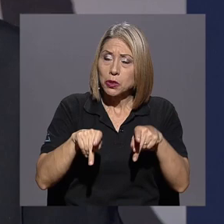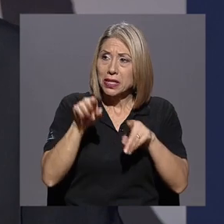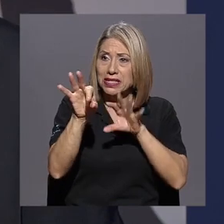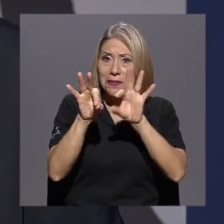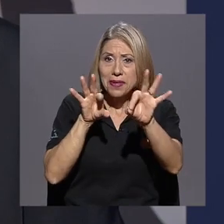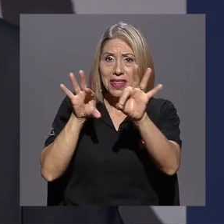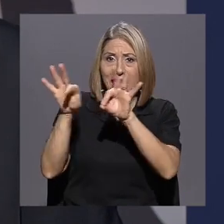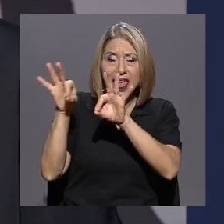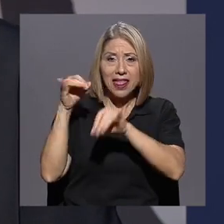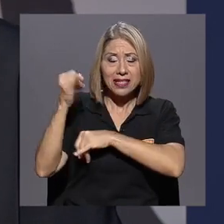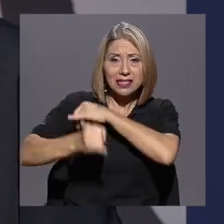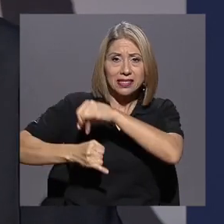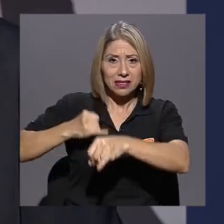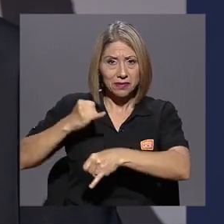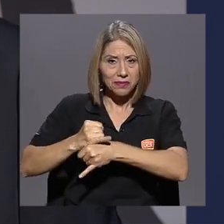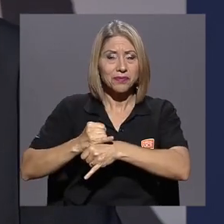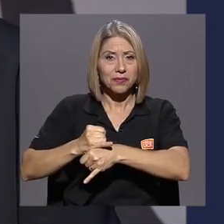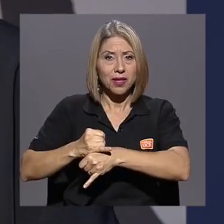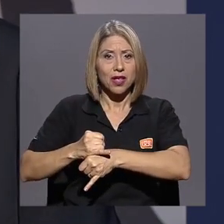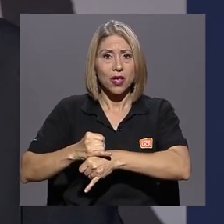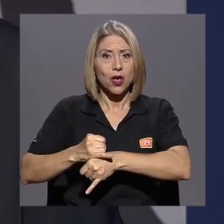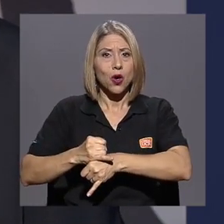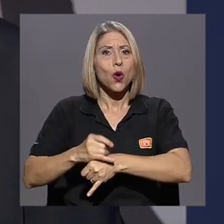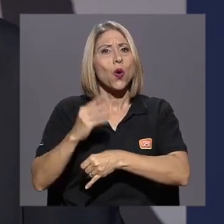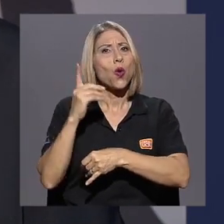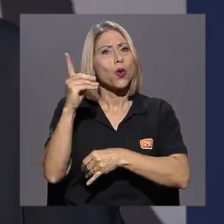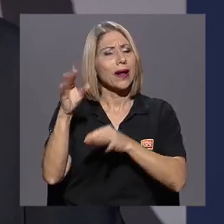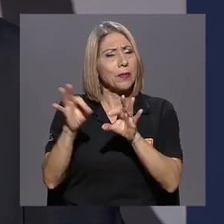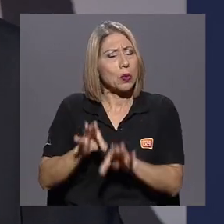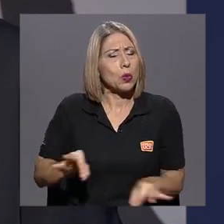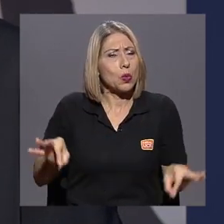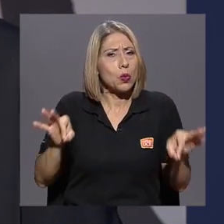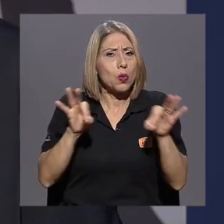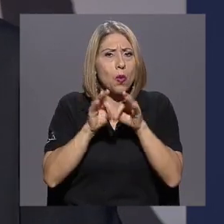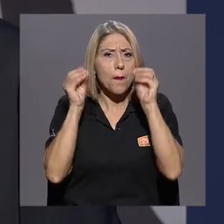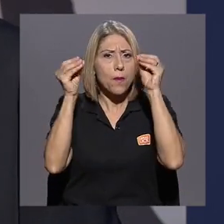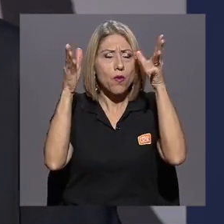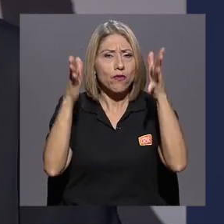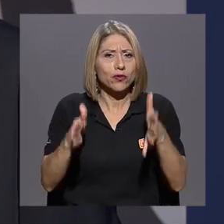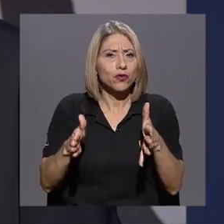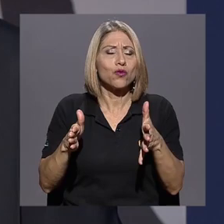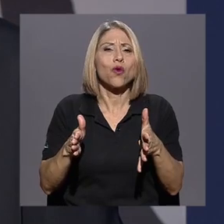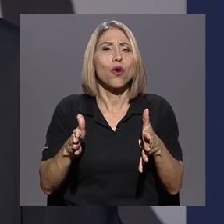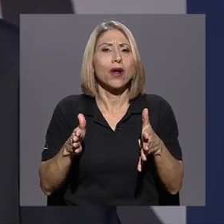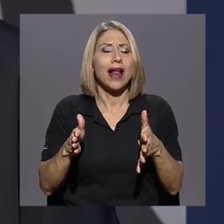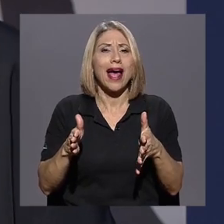afuera. Una muy connotada profesora que es